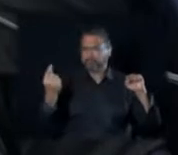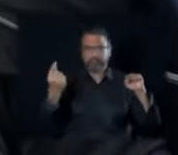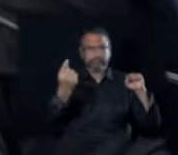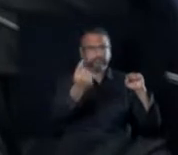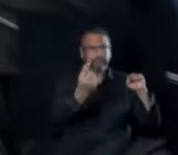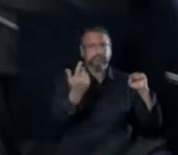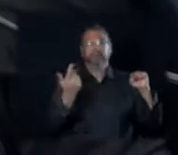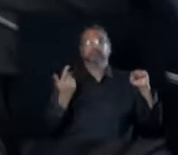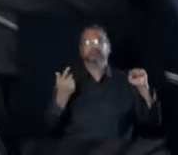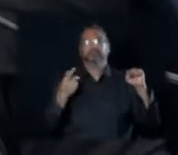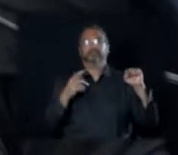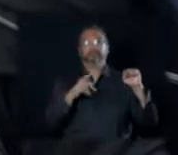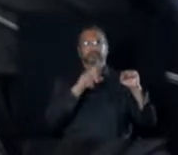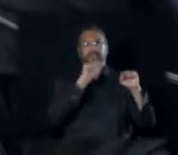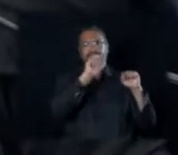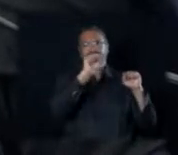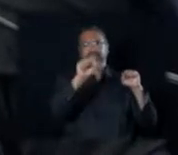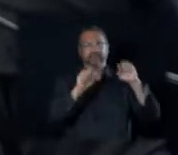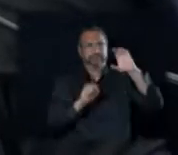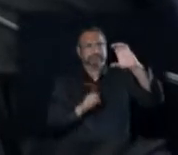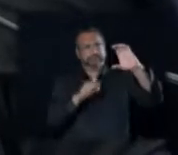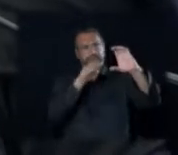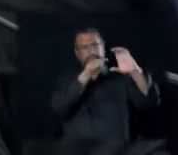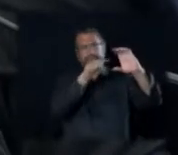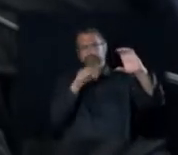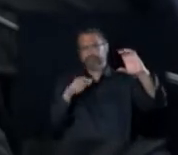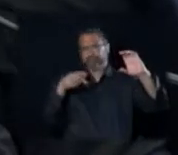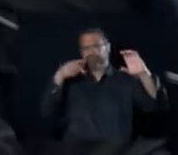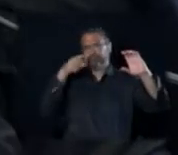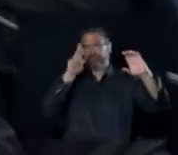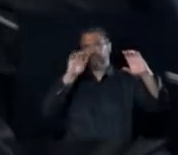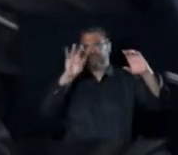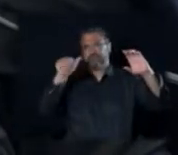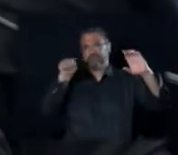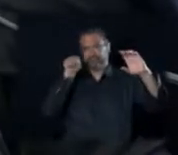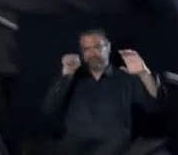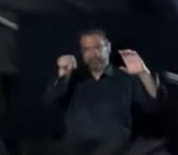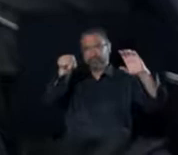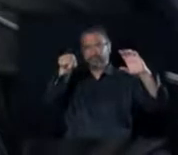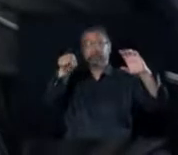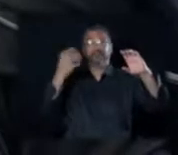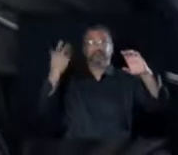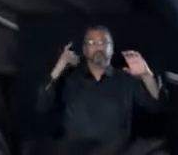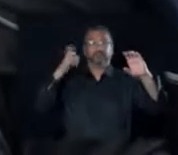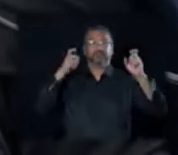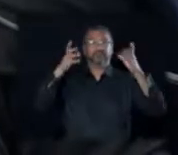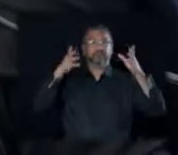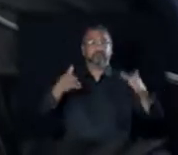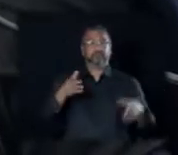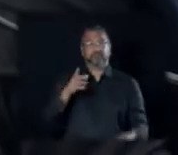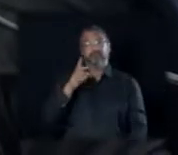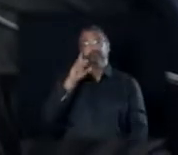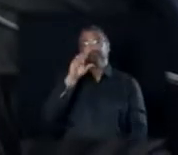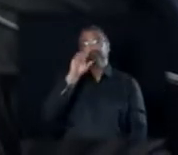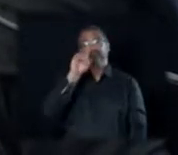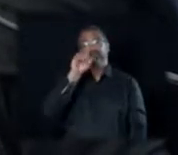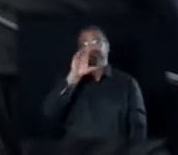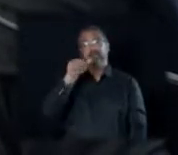Mucho de ese dinero que está en esas cuentas externas o que termina en el TSA, como dijo Zaragoza,